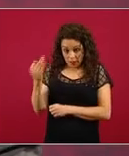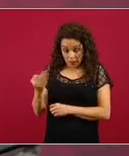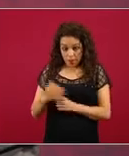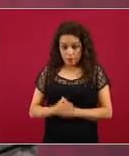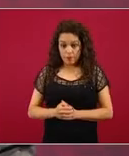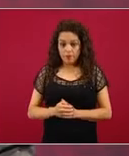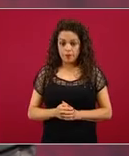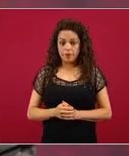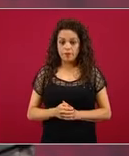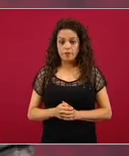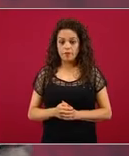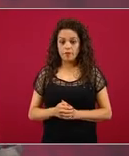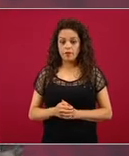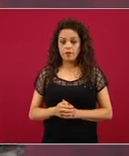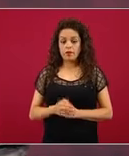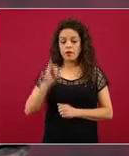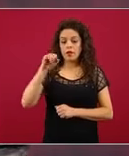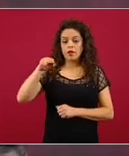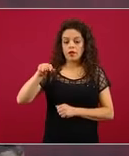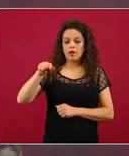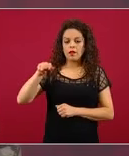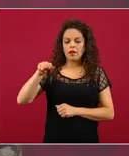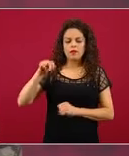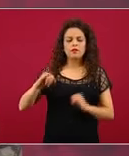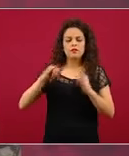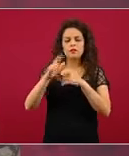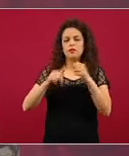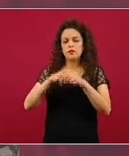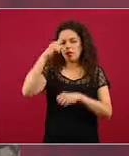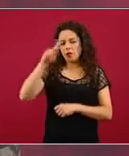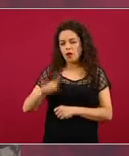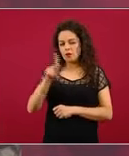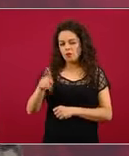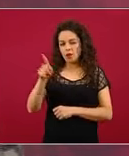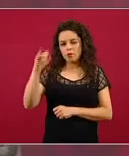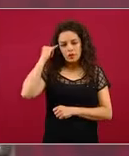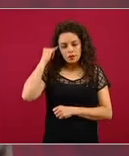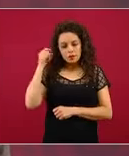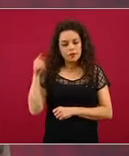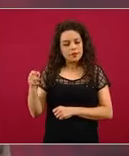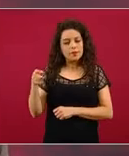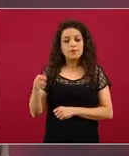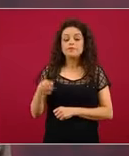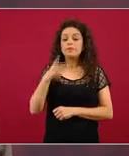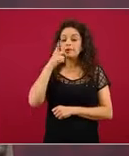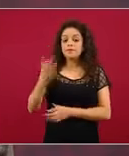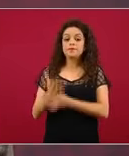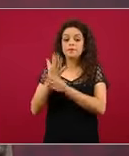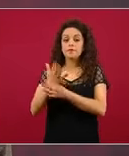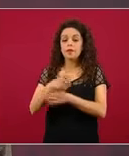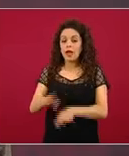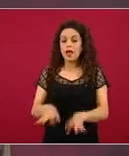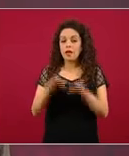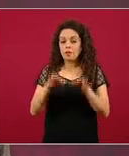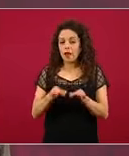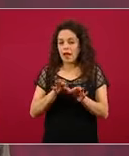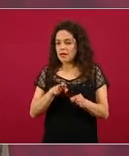el Instituto Nacional de Pueblos Indígenas, a cargo del licenciado Adelfo Regino, estableció disposiciones específicas que